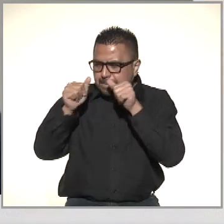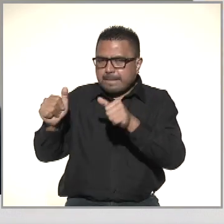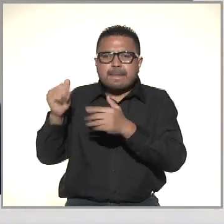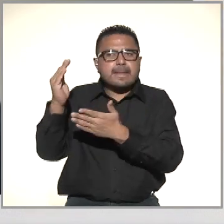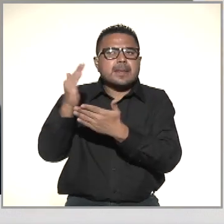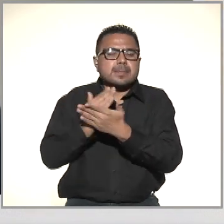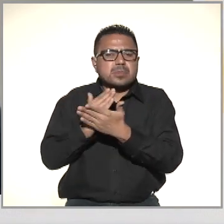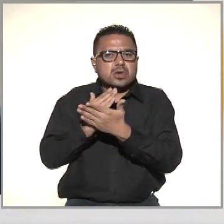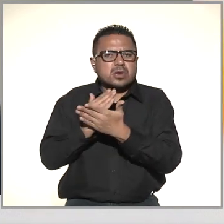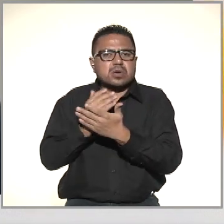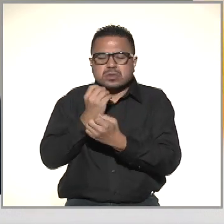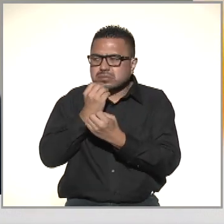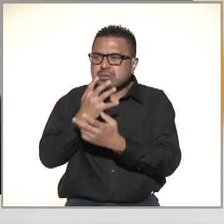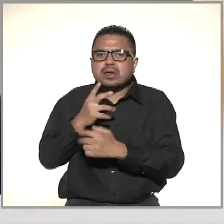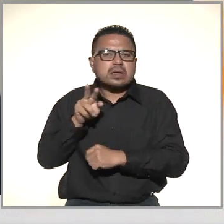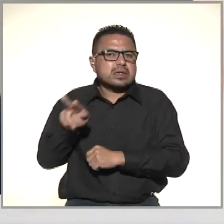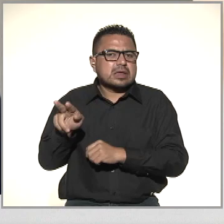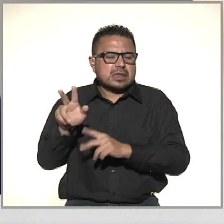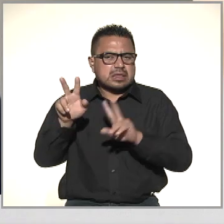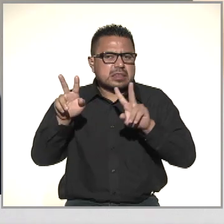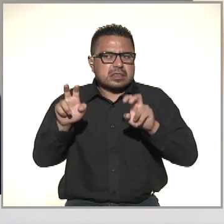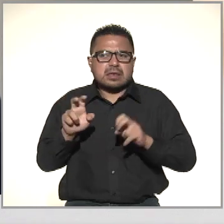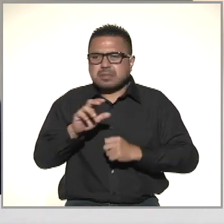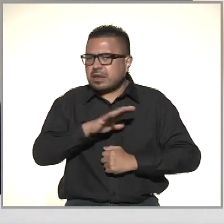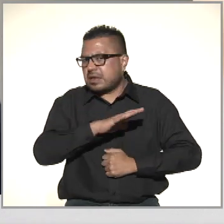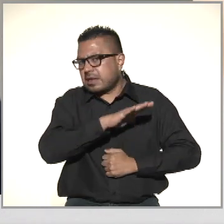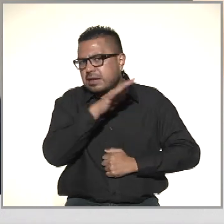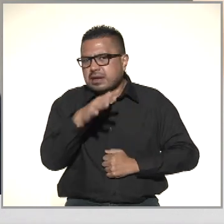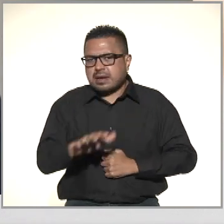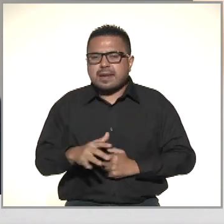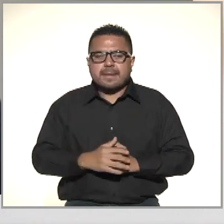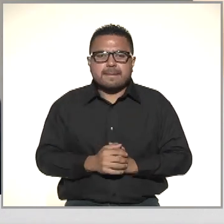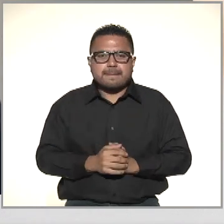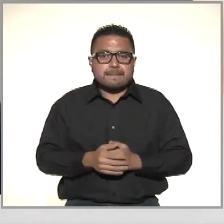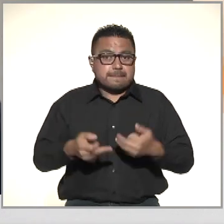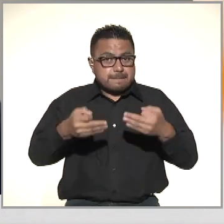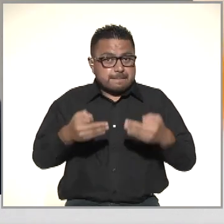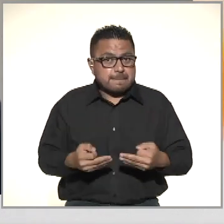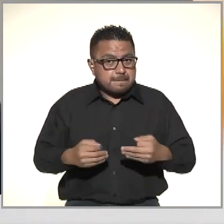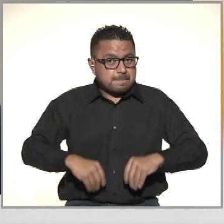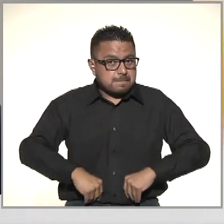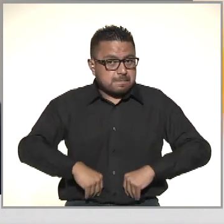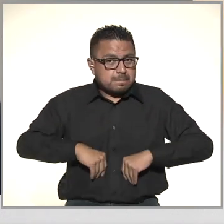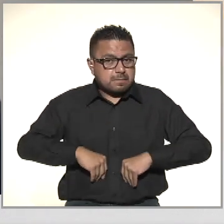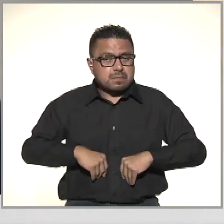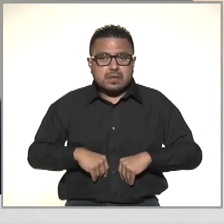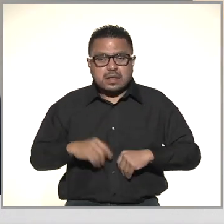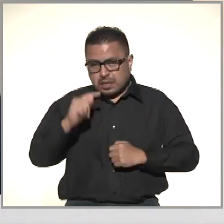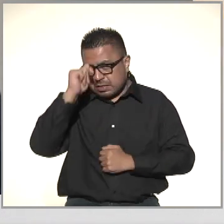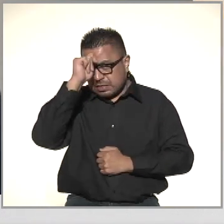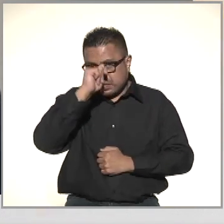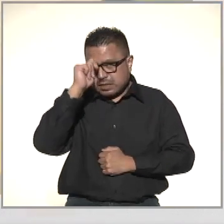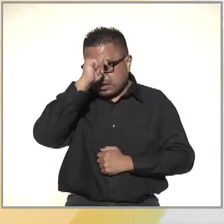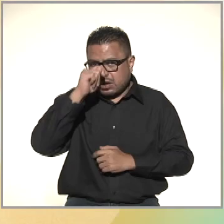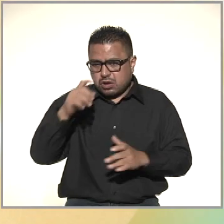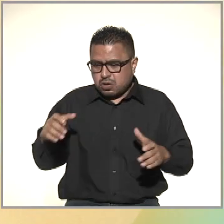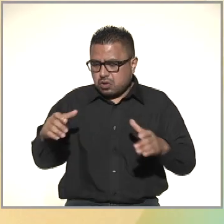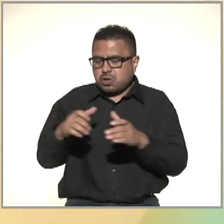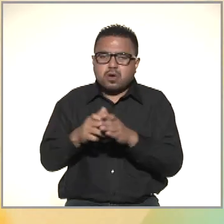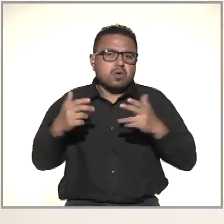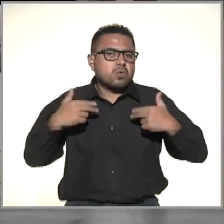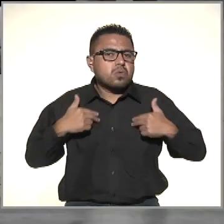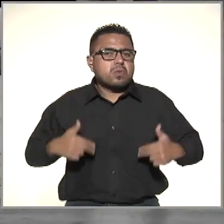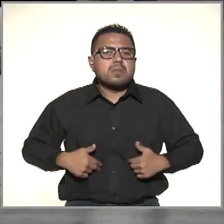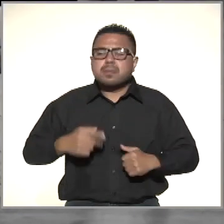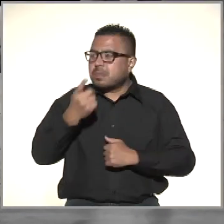poco apreciada en términos generales. Y la realidad, y bueno, muchos teóricos del comportamiento humano